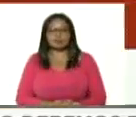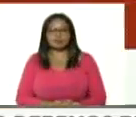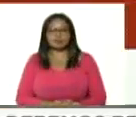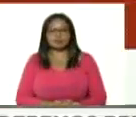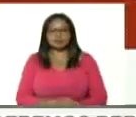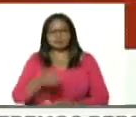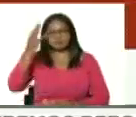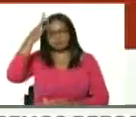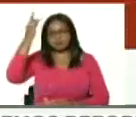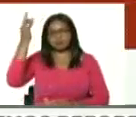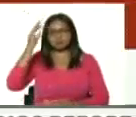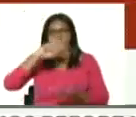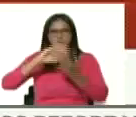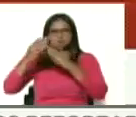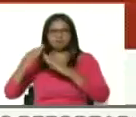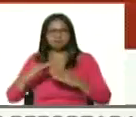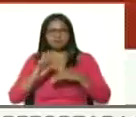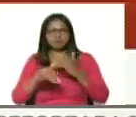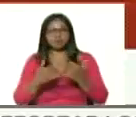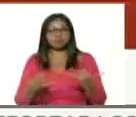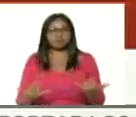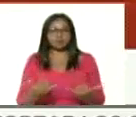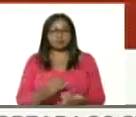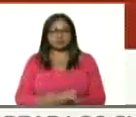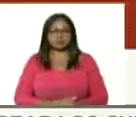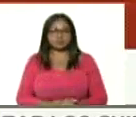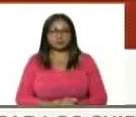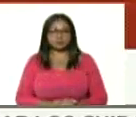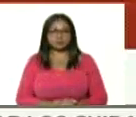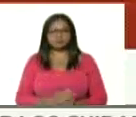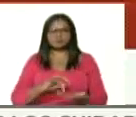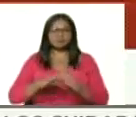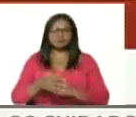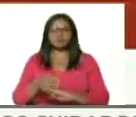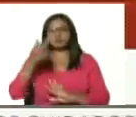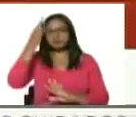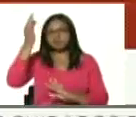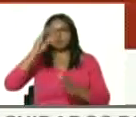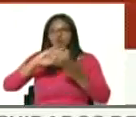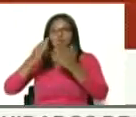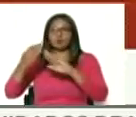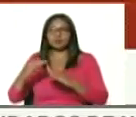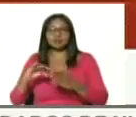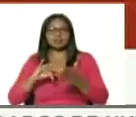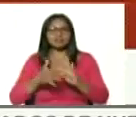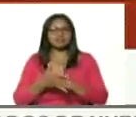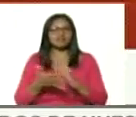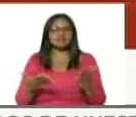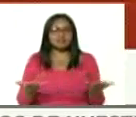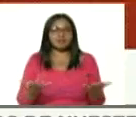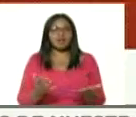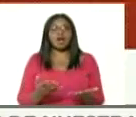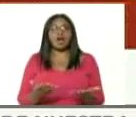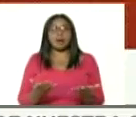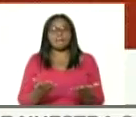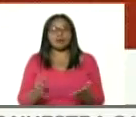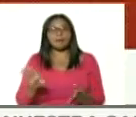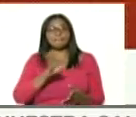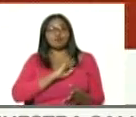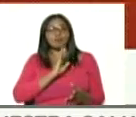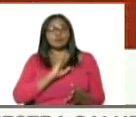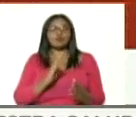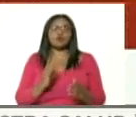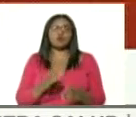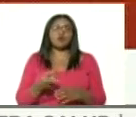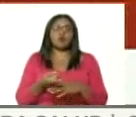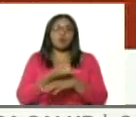consejos comunales, de las comunas. ¿Y para qué es un consejo comunal? ¿Para qué es una comuna? Para el autogobierno,